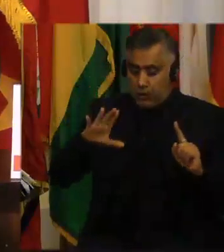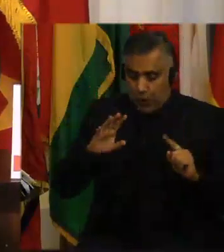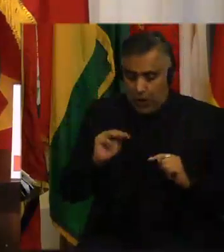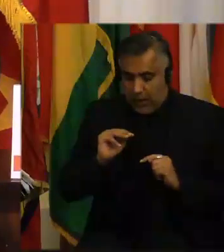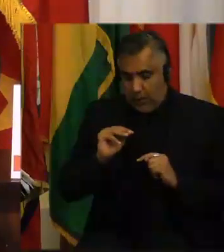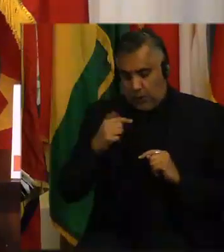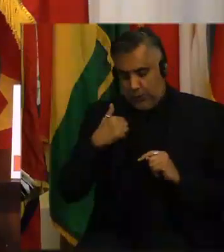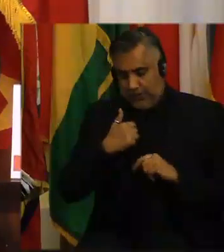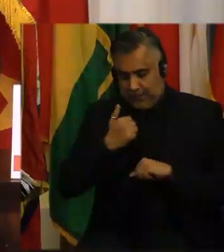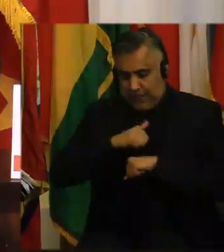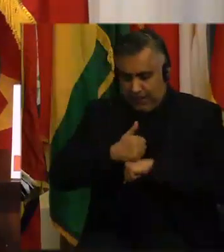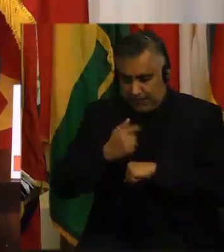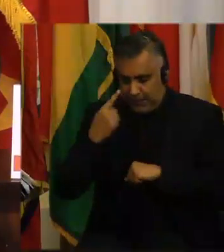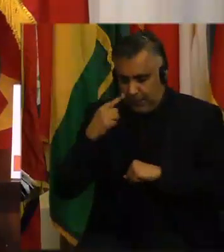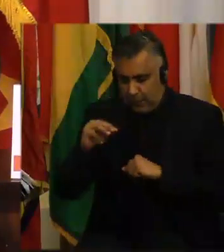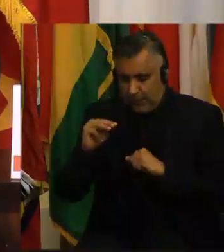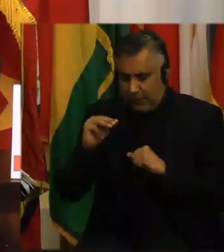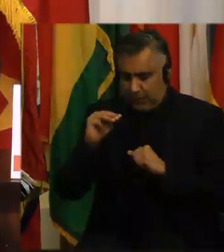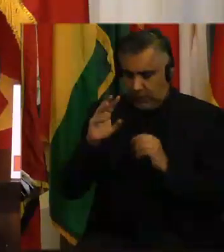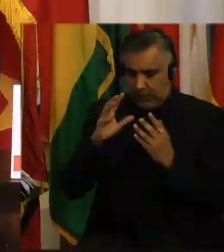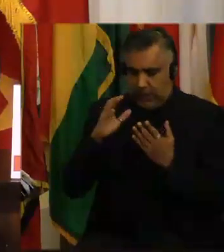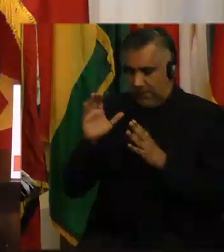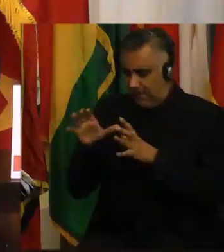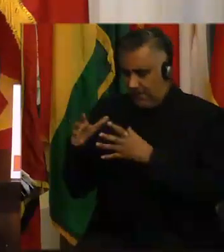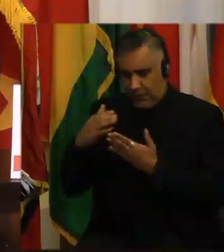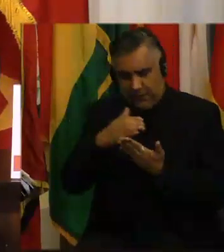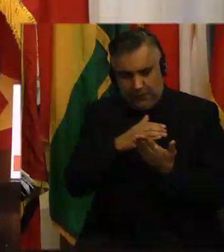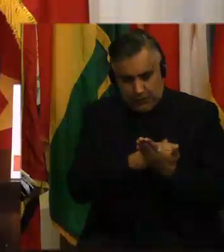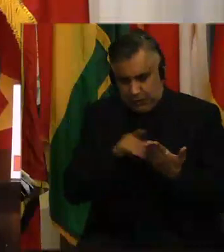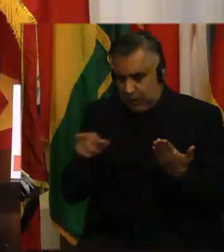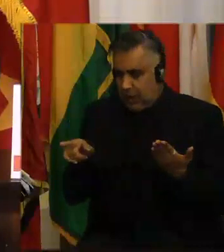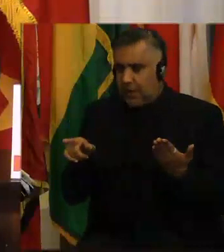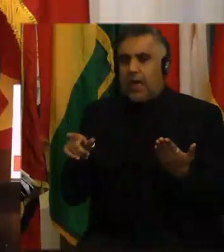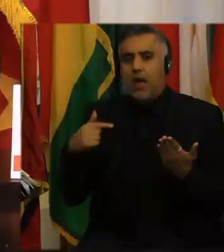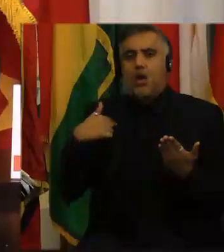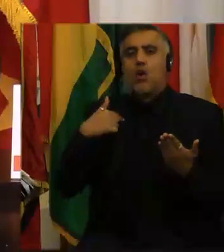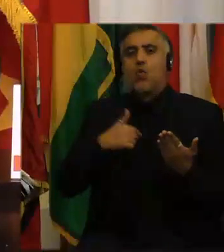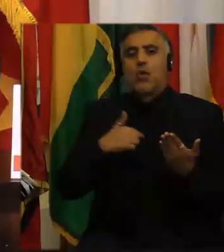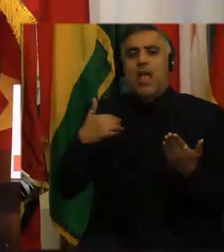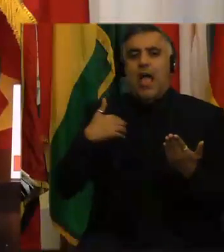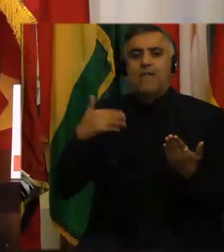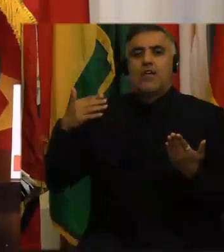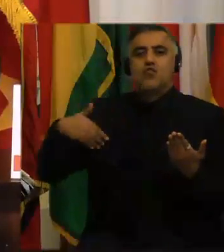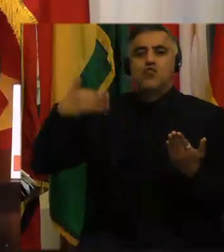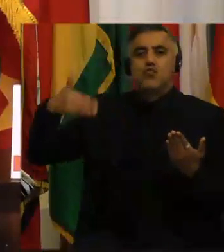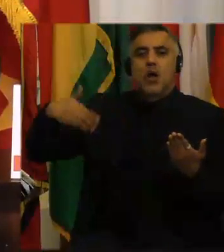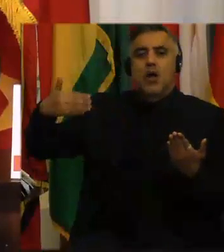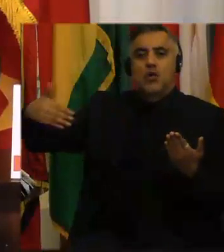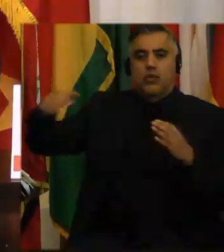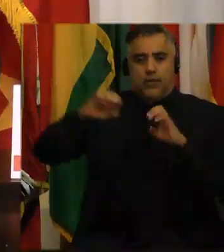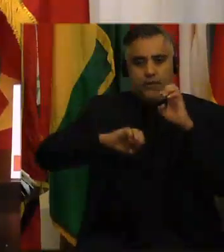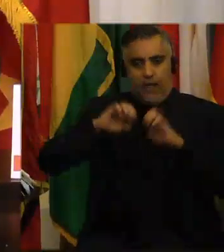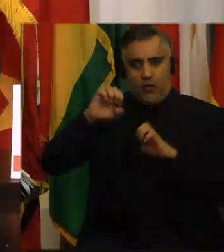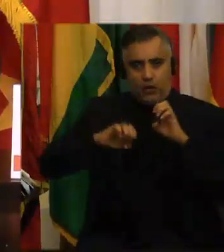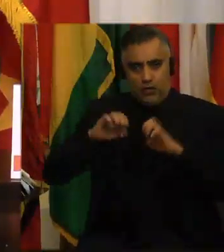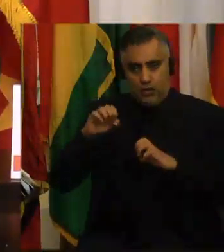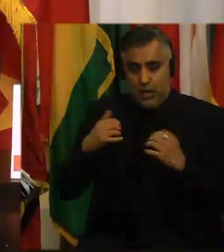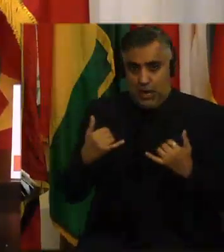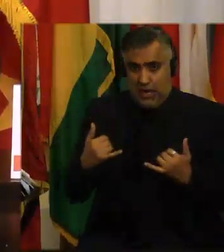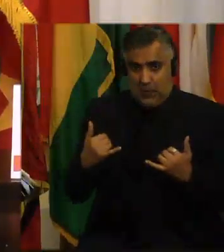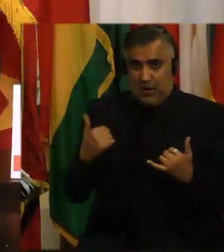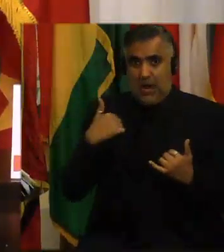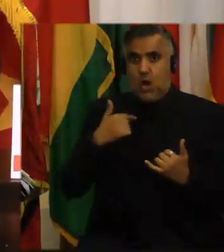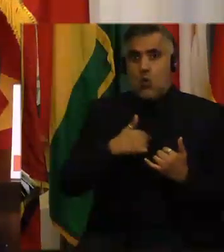convención que consta, se realizan rondas de evaluación. En este momento estamos a mitad de la tercera ronda